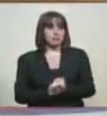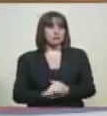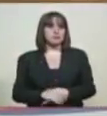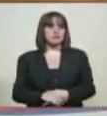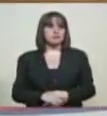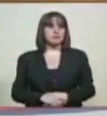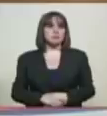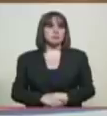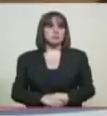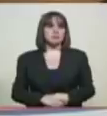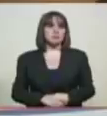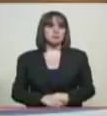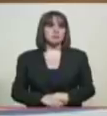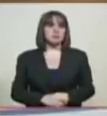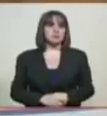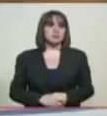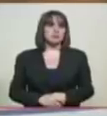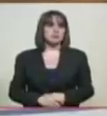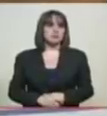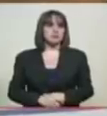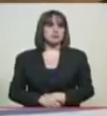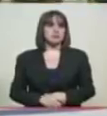Carmen, Juana,